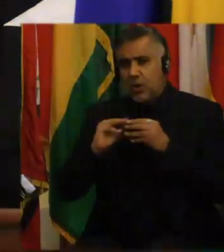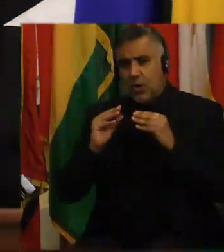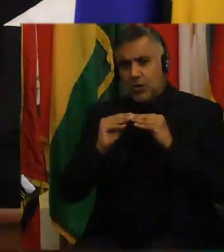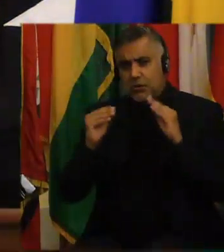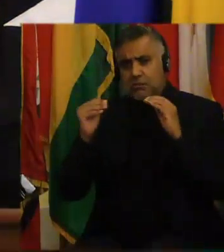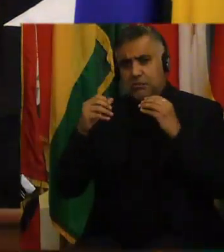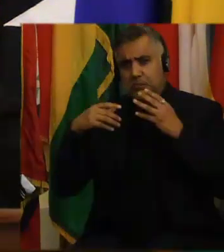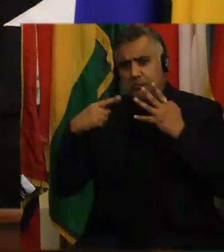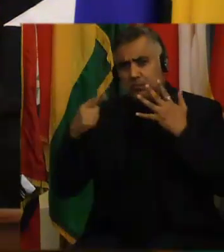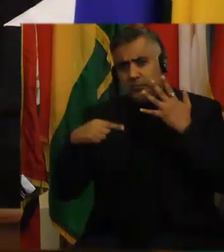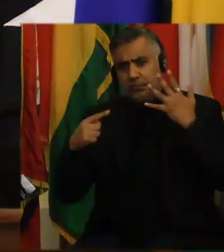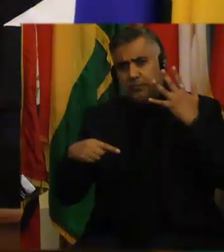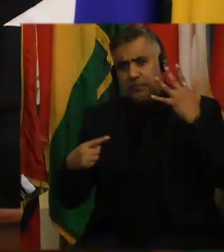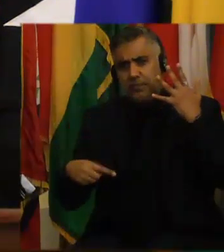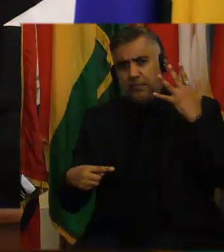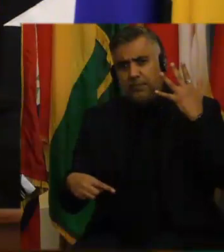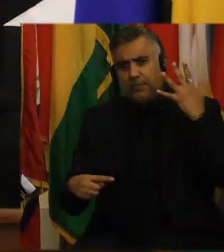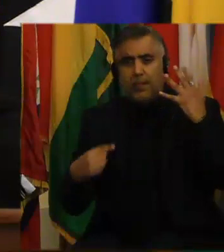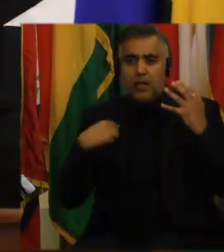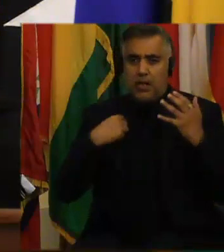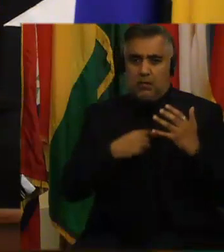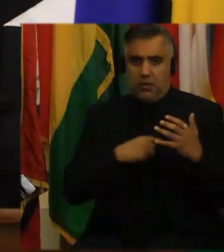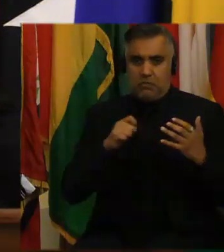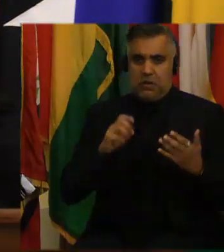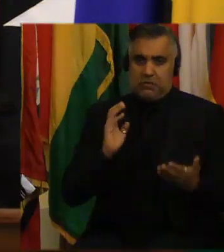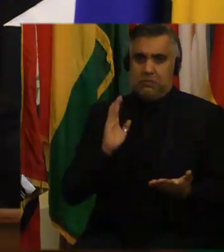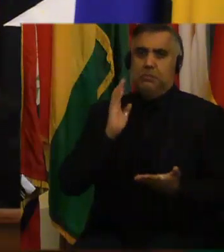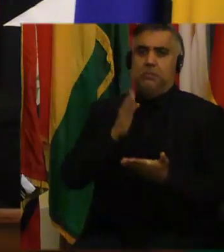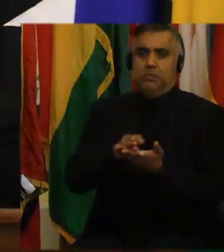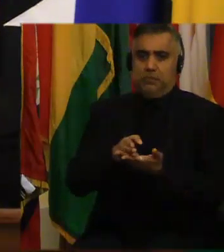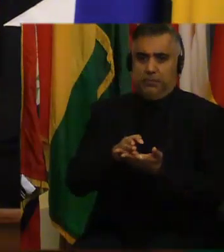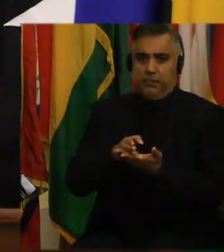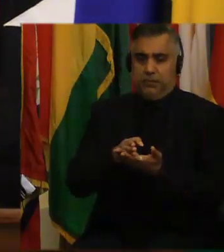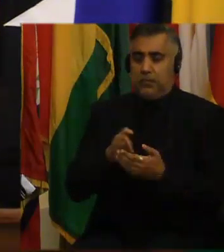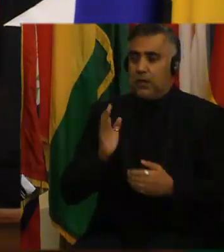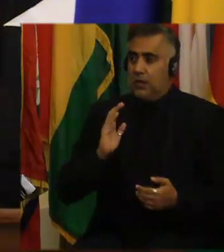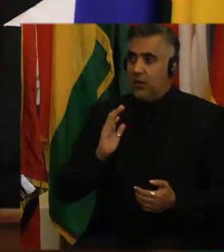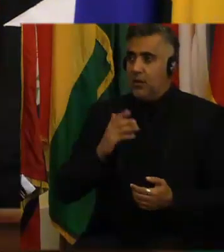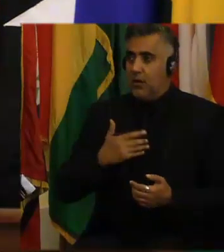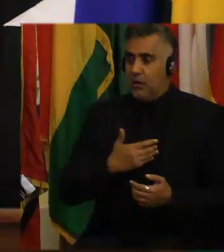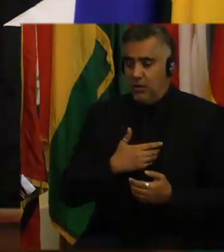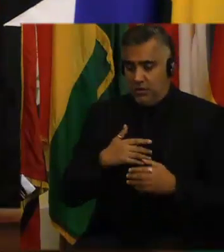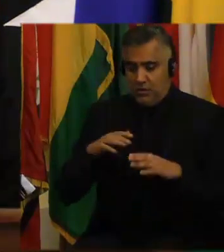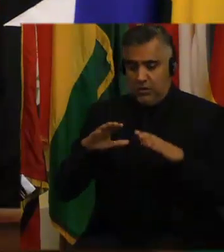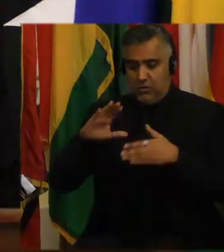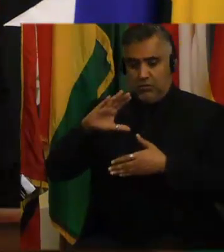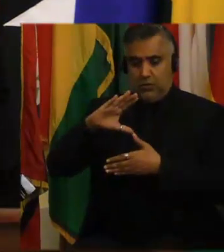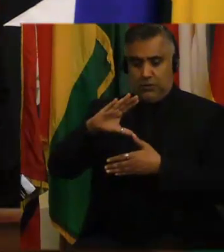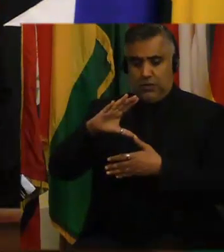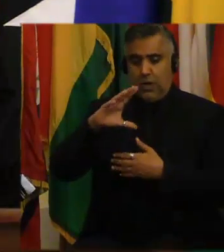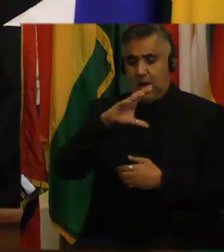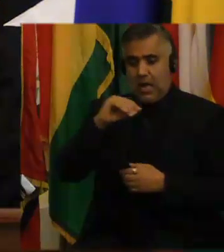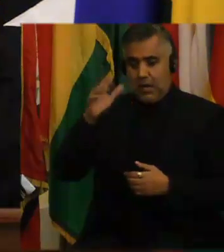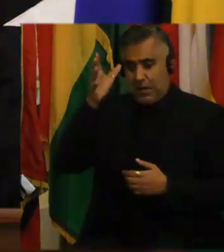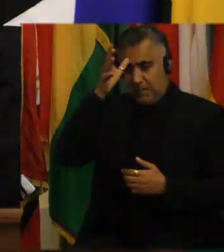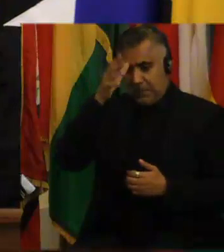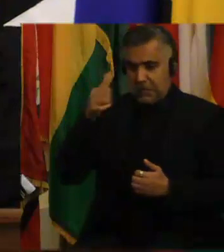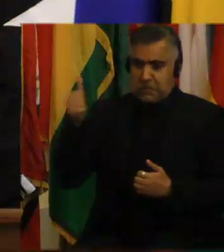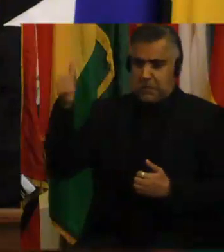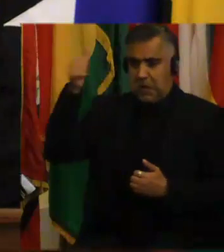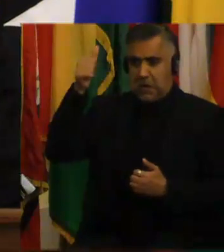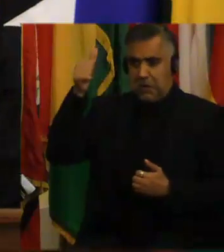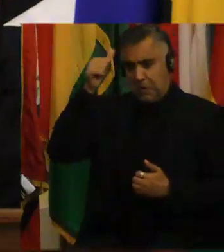final. Nuestra región y su cultura patriarcal están reproduciendo y profundizando